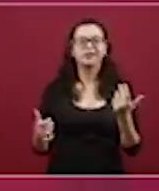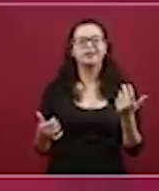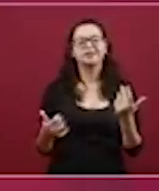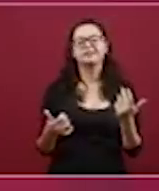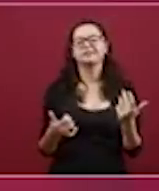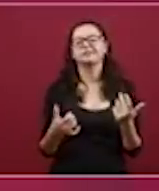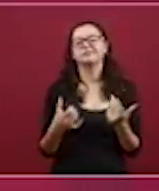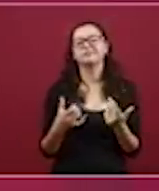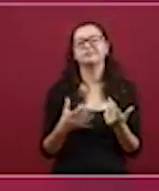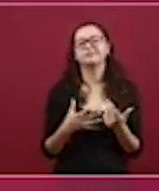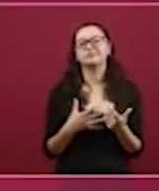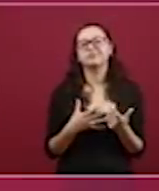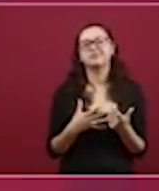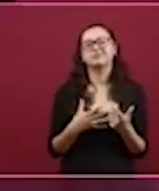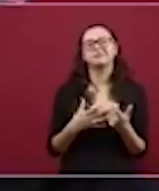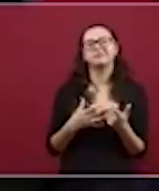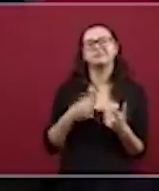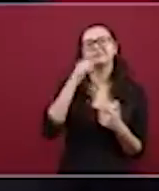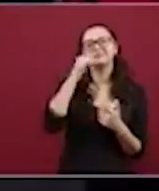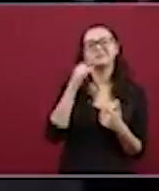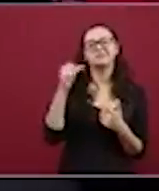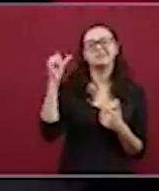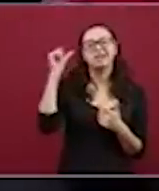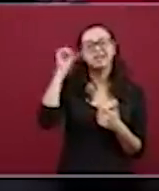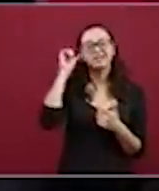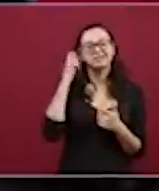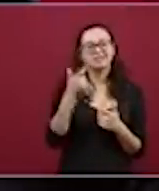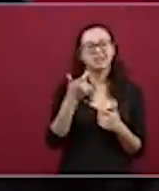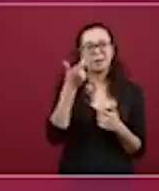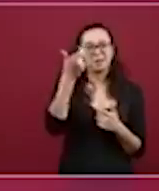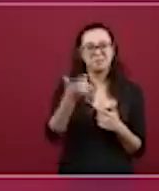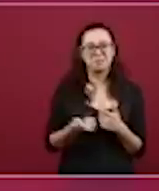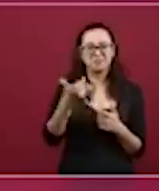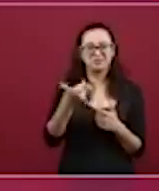estuvo el peso